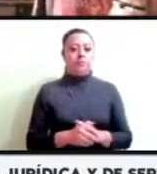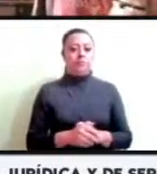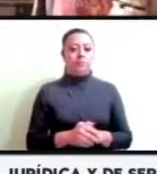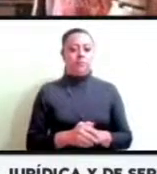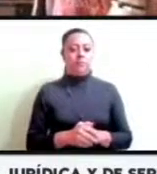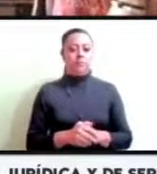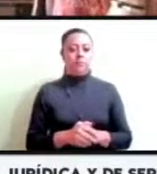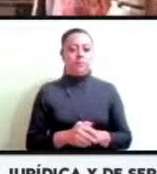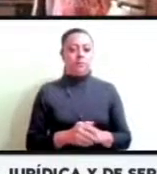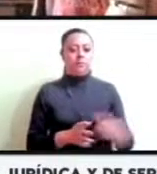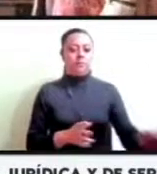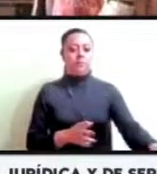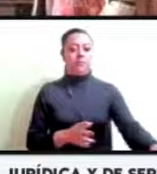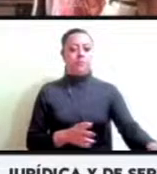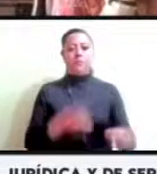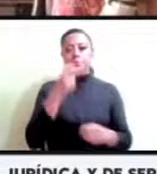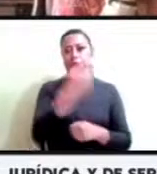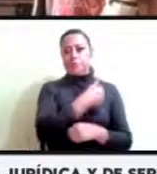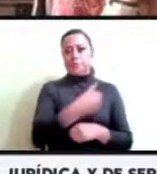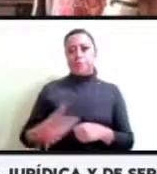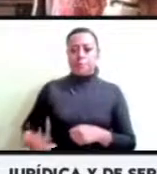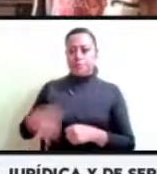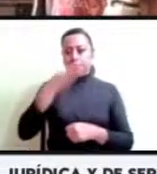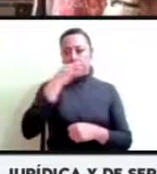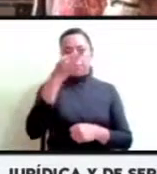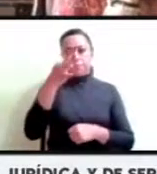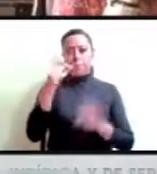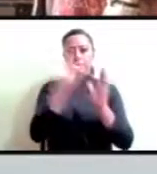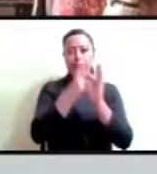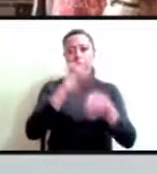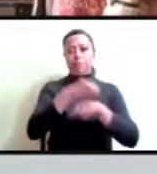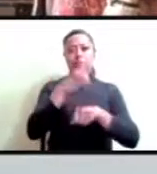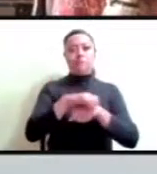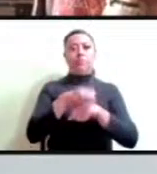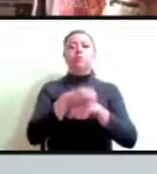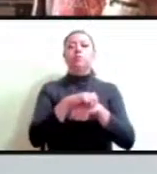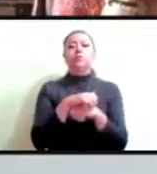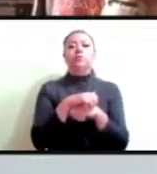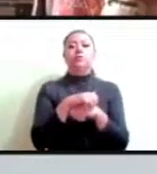Esta presidencia informa que el punto enlistado en el numeral...